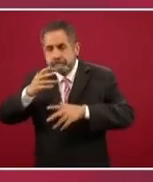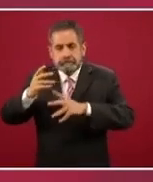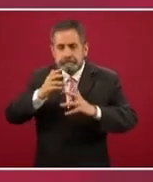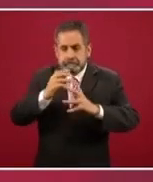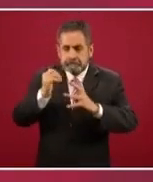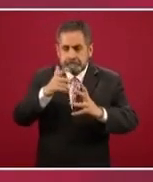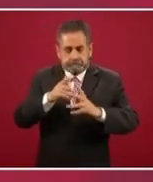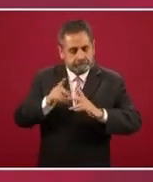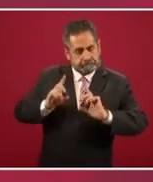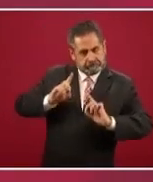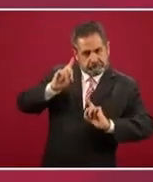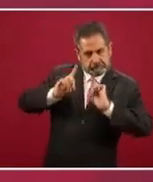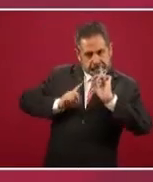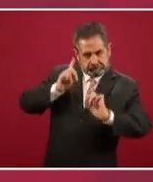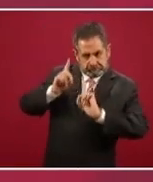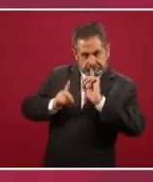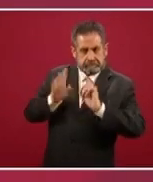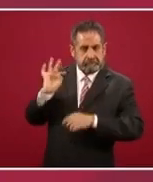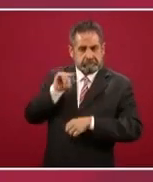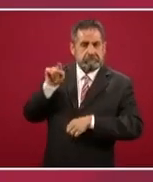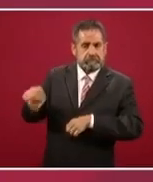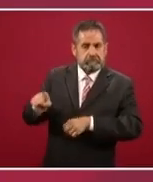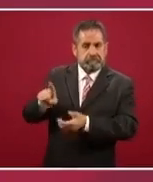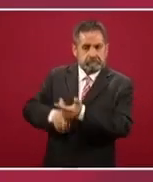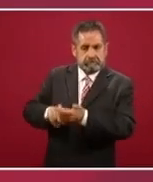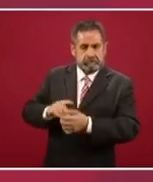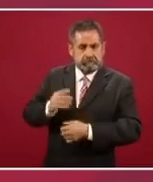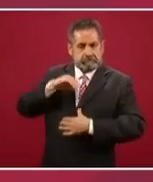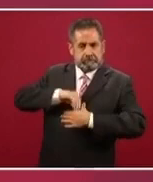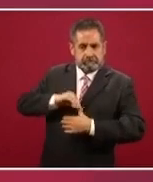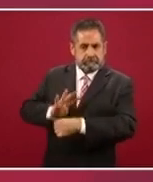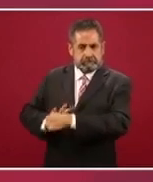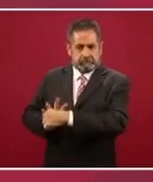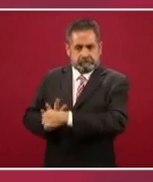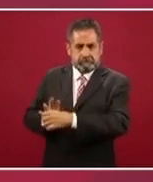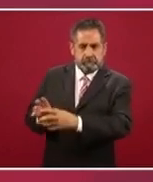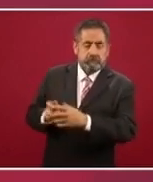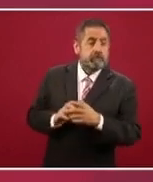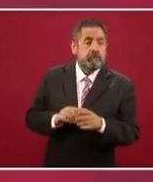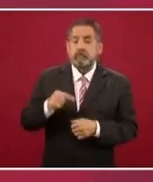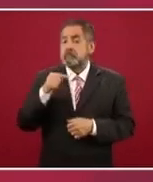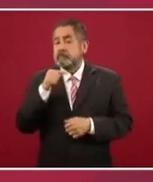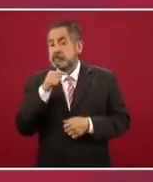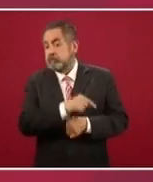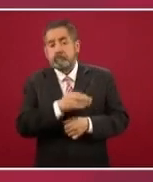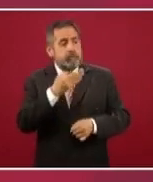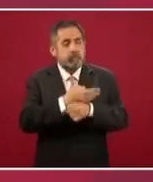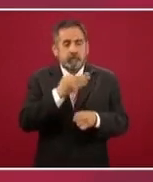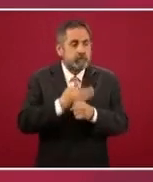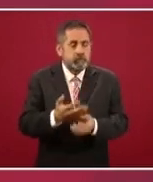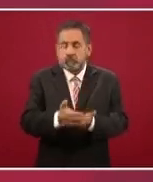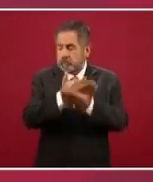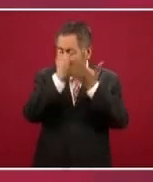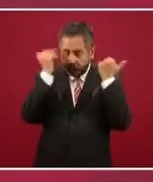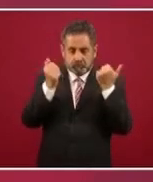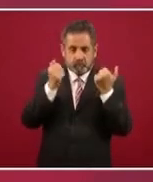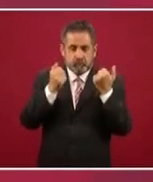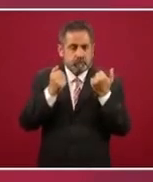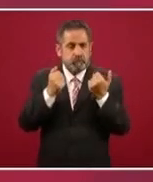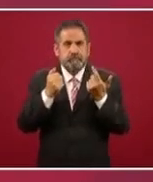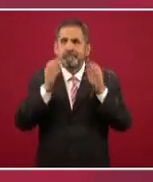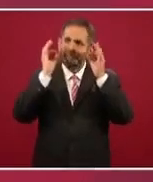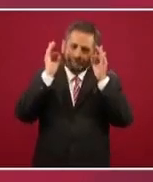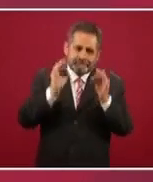haber la sospecha de que hay coronavirus. Ningún hospital privado hasta el momento tiene la tecnología diagnóstica